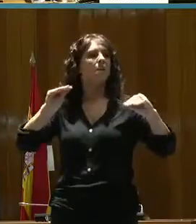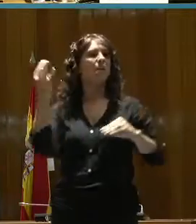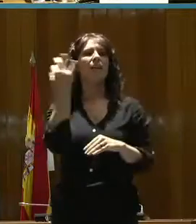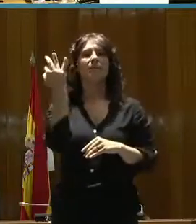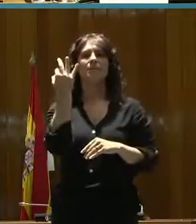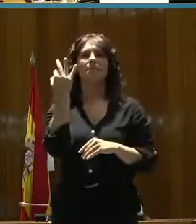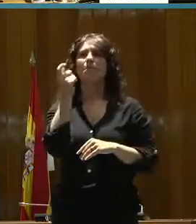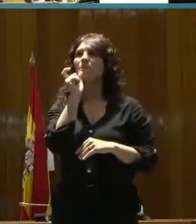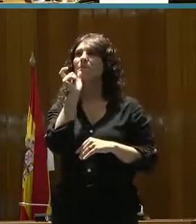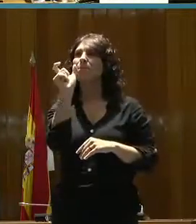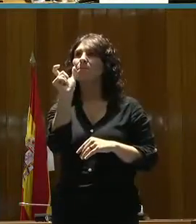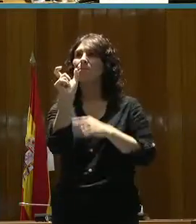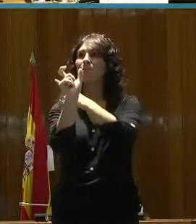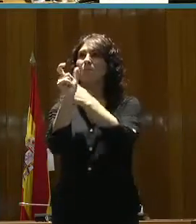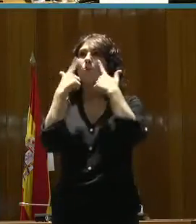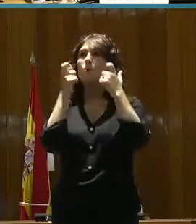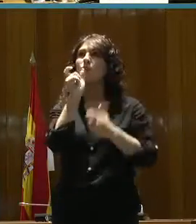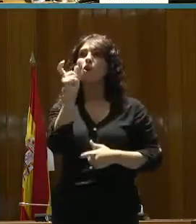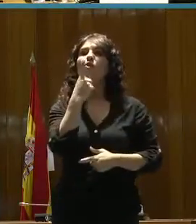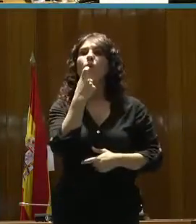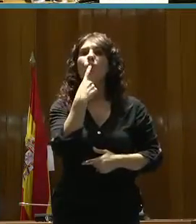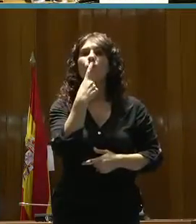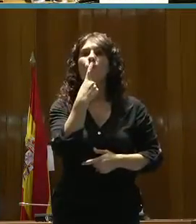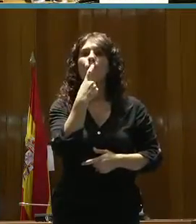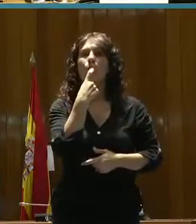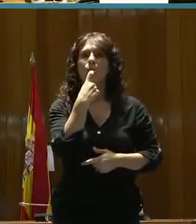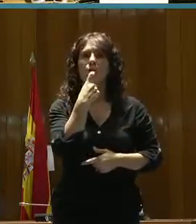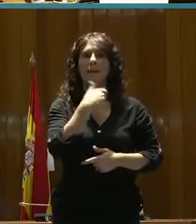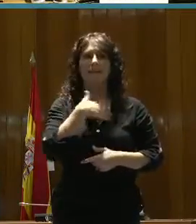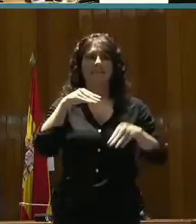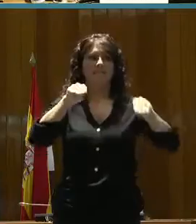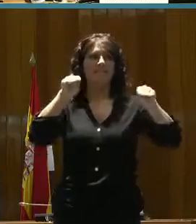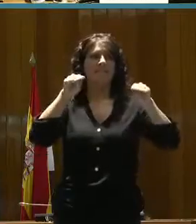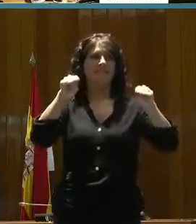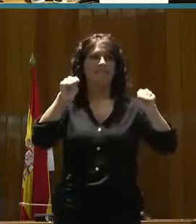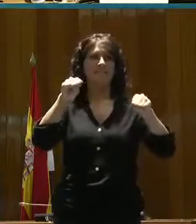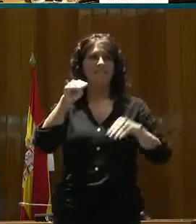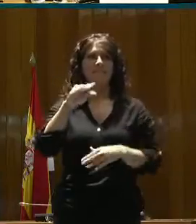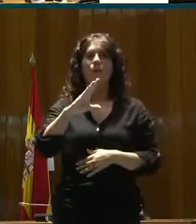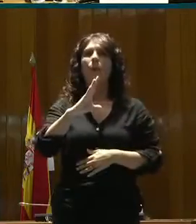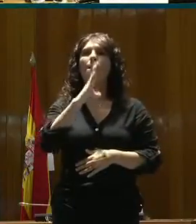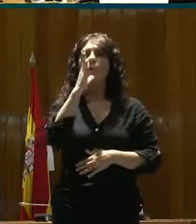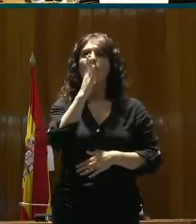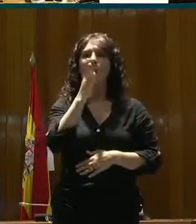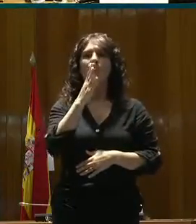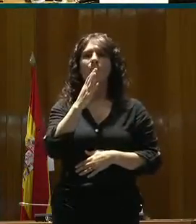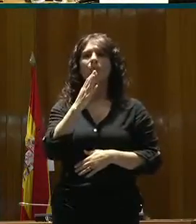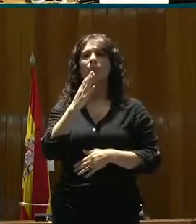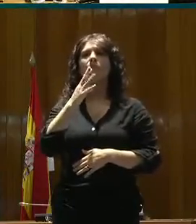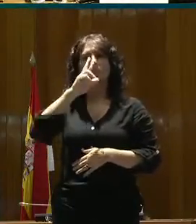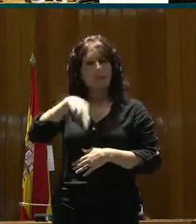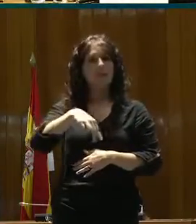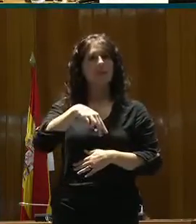sobre ese término que está destacado en rojo, porque constituye otra de las herramientas, otro